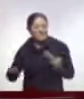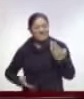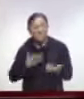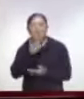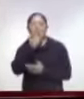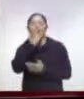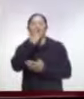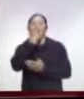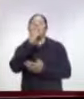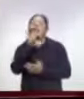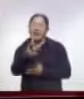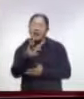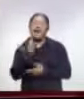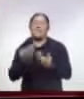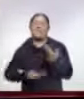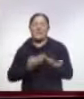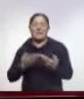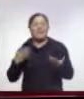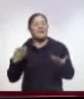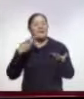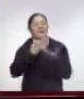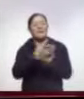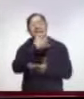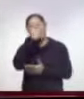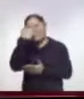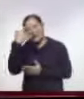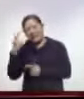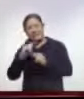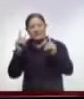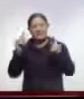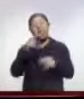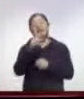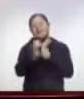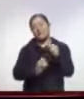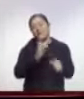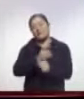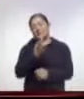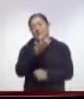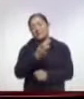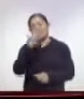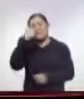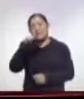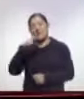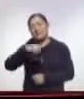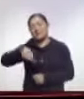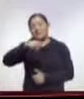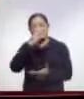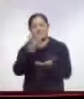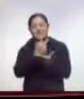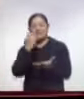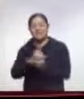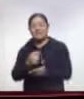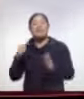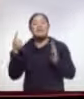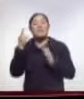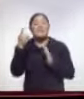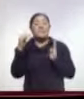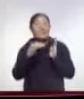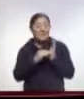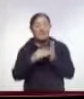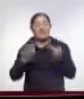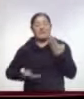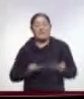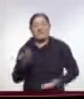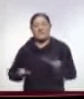de organizar este espectáculo del Carnaval de Tlaxcala. Está aquí la oportunidad para lograr juntar a los mil danzantes que